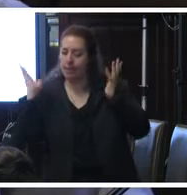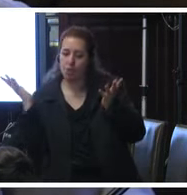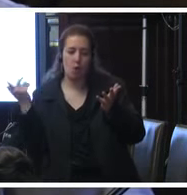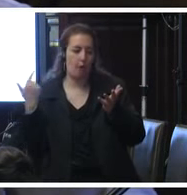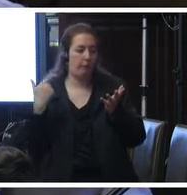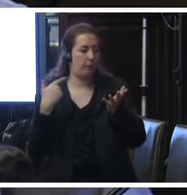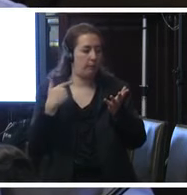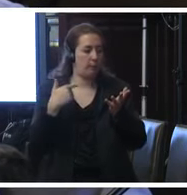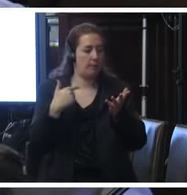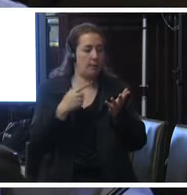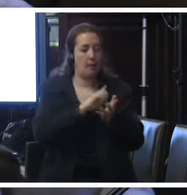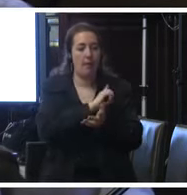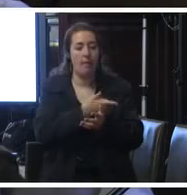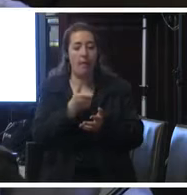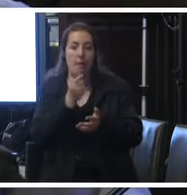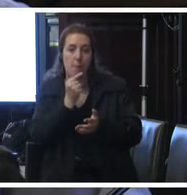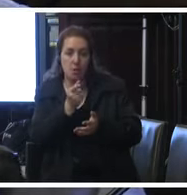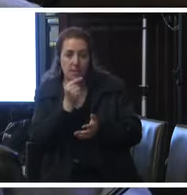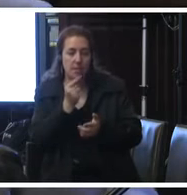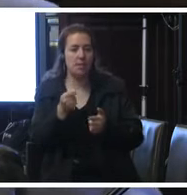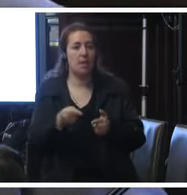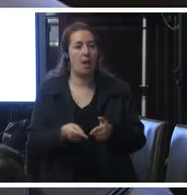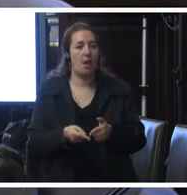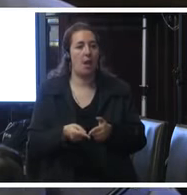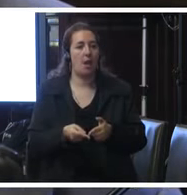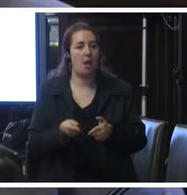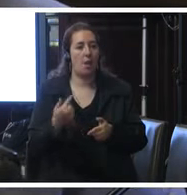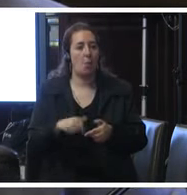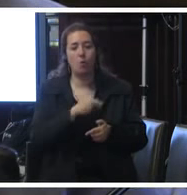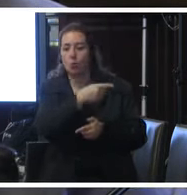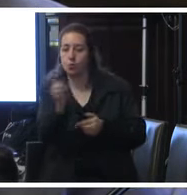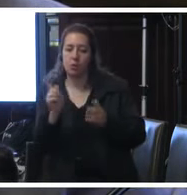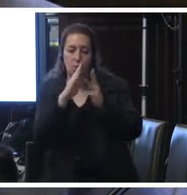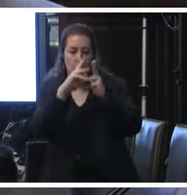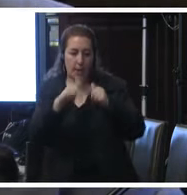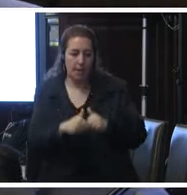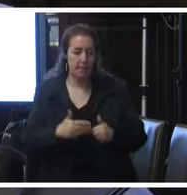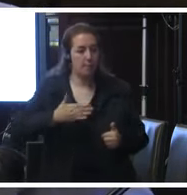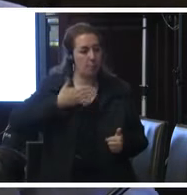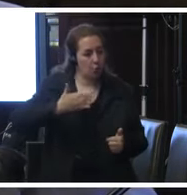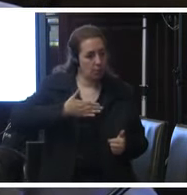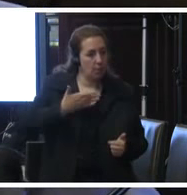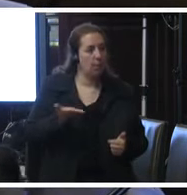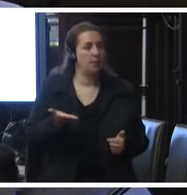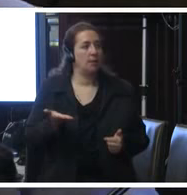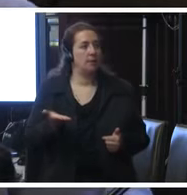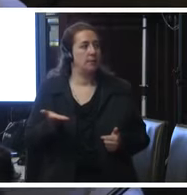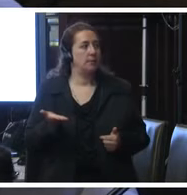seguridad cuando ustedes organizan protestas y